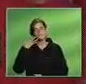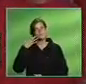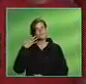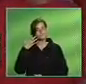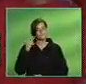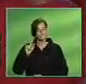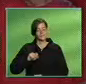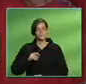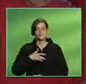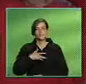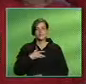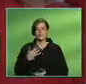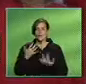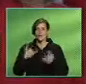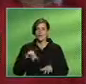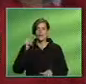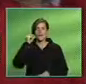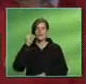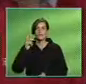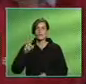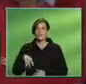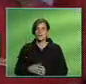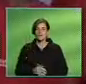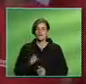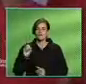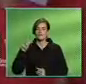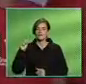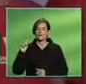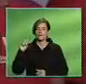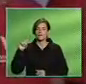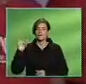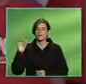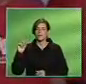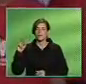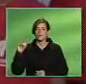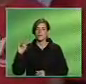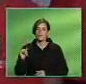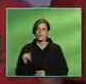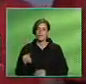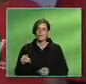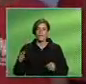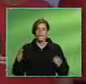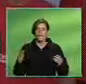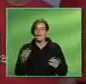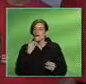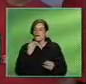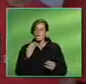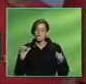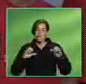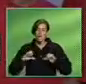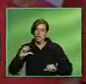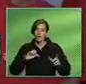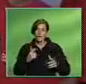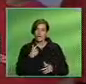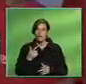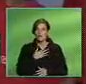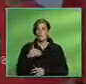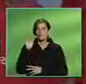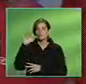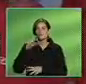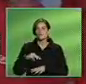Orgullosa se siente. Aquí está mi hija también, Stephanie, bióloga. Bueno, presidente, ella dice que quiere ser